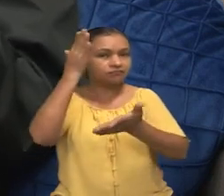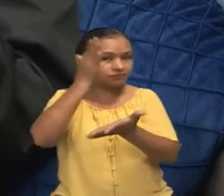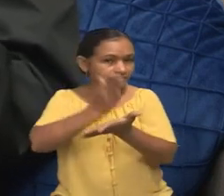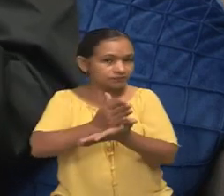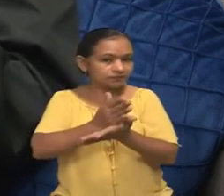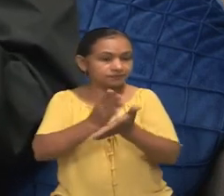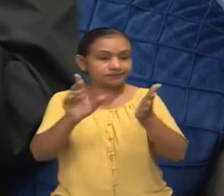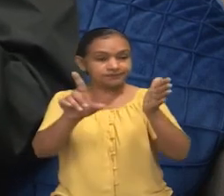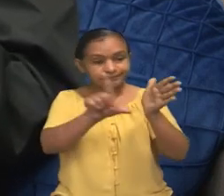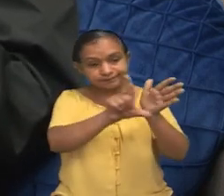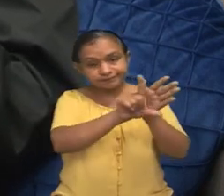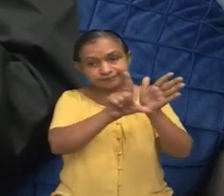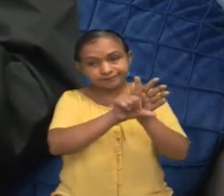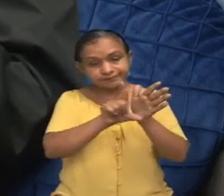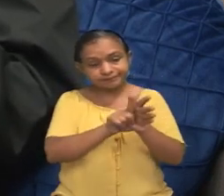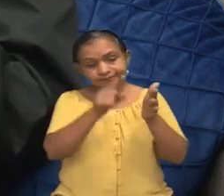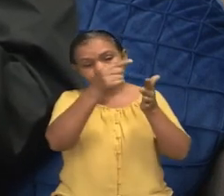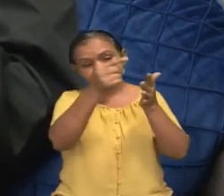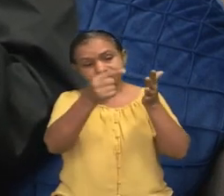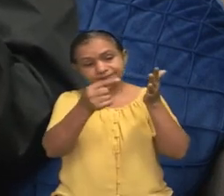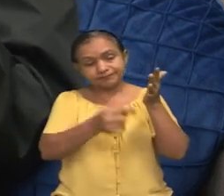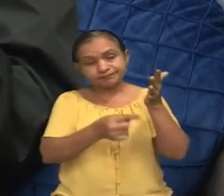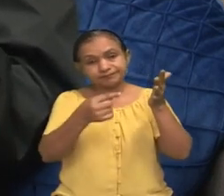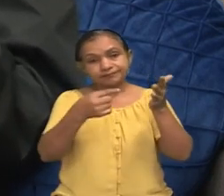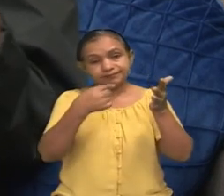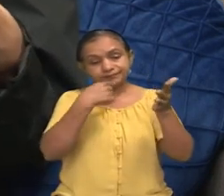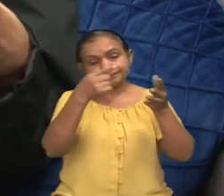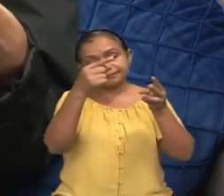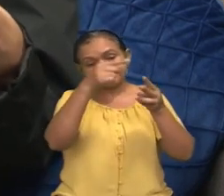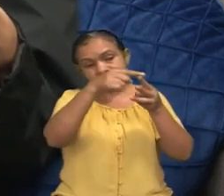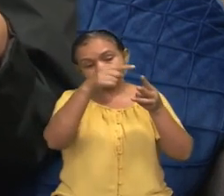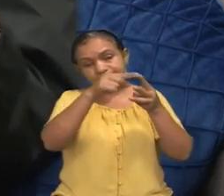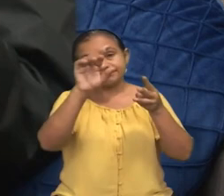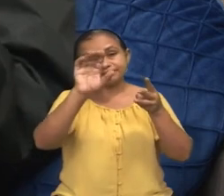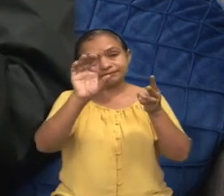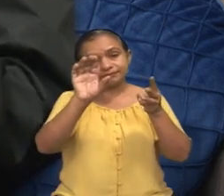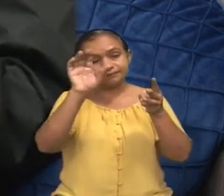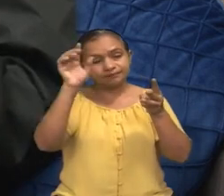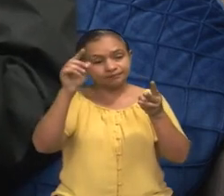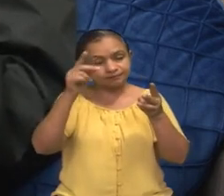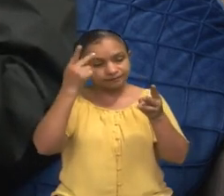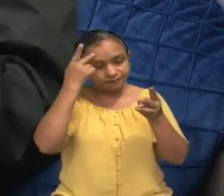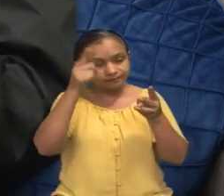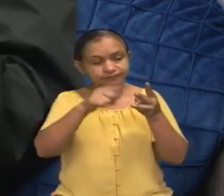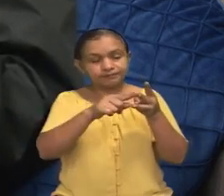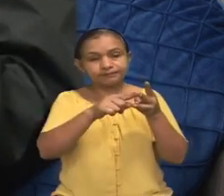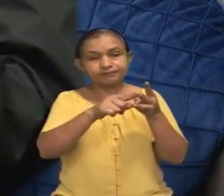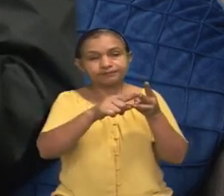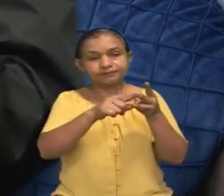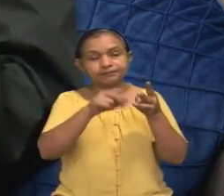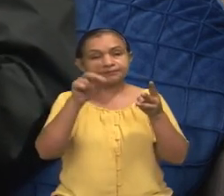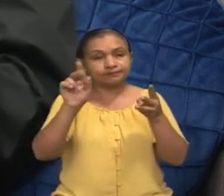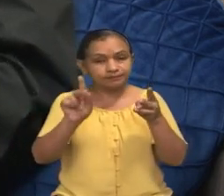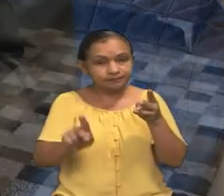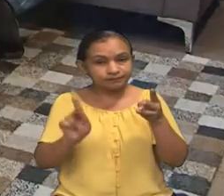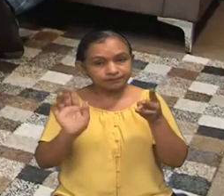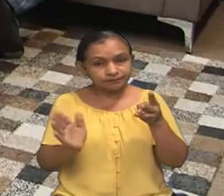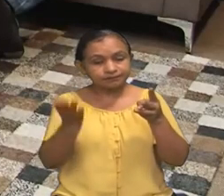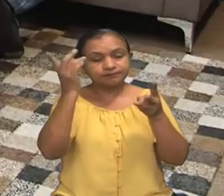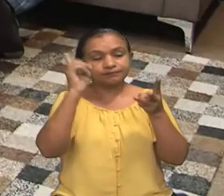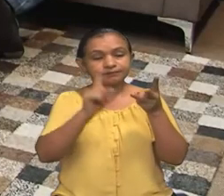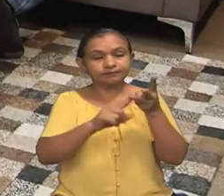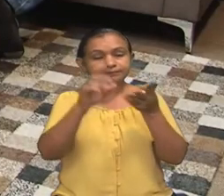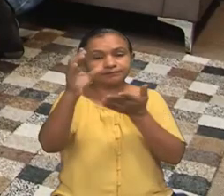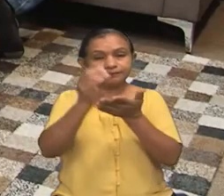estas leyes que he mencionado, las tres leyes, la Constitución, la Ley de las Personas Adultas Mayores y el